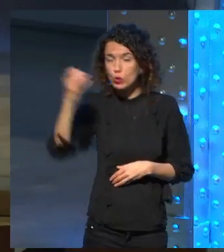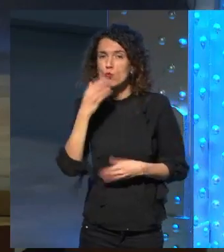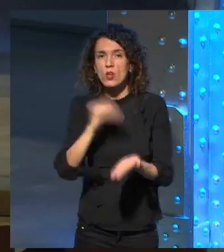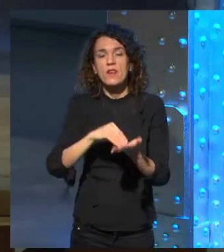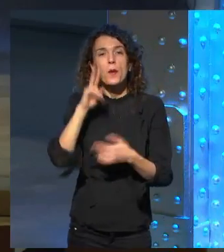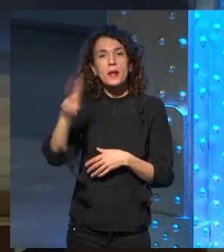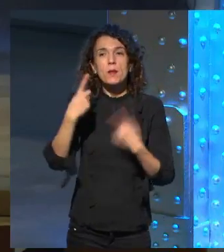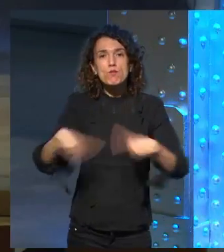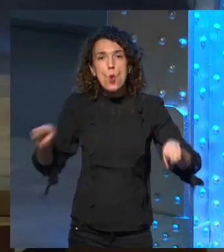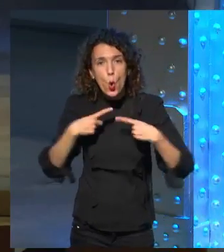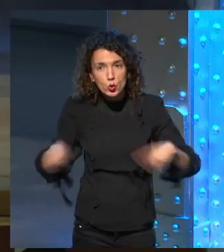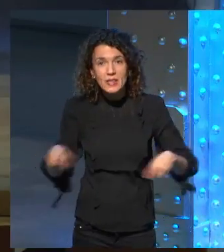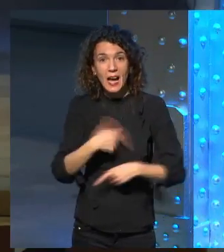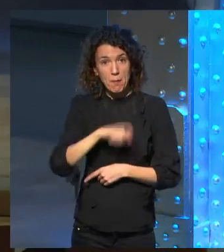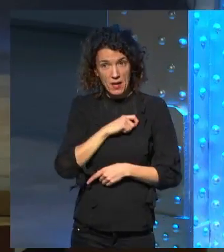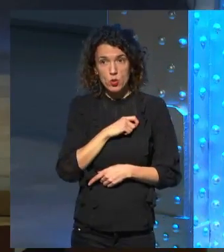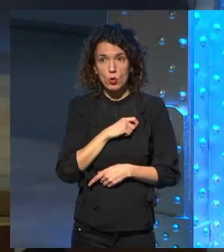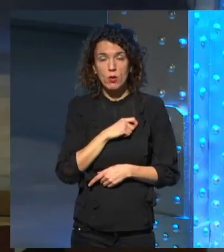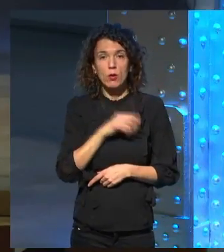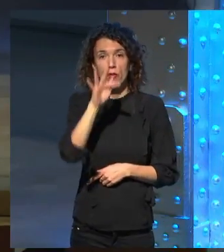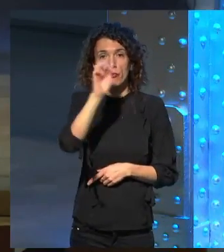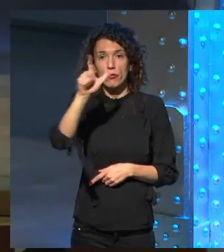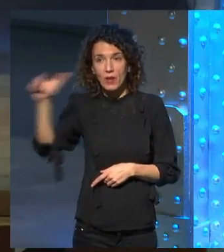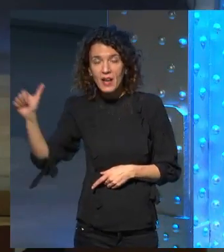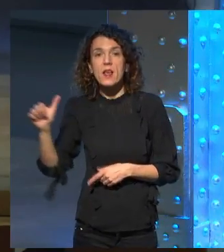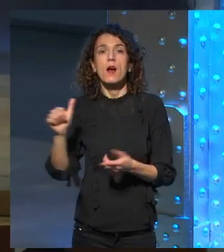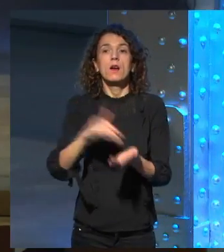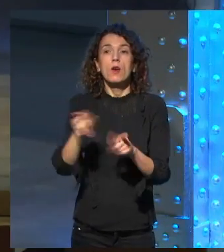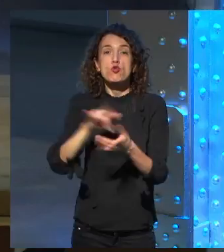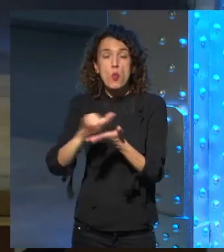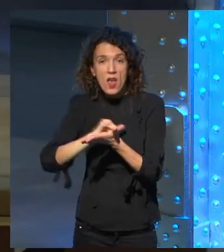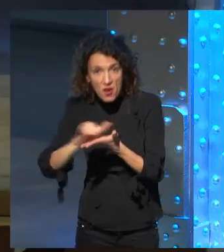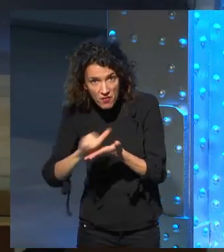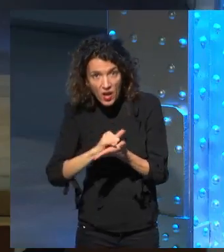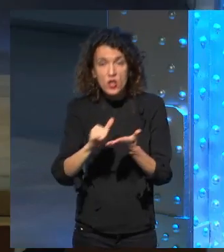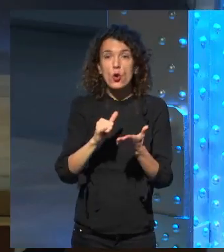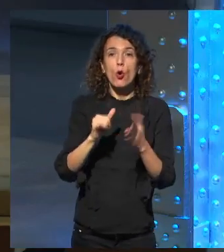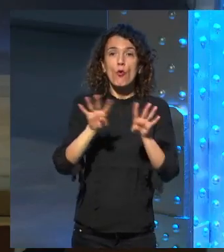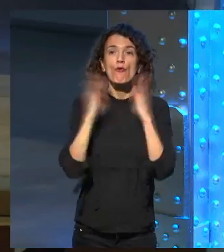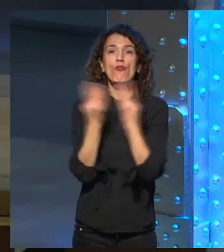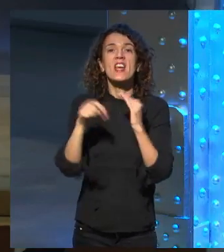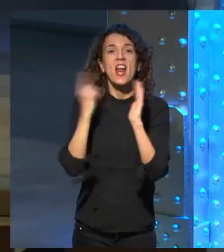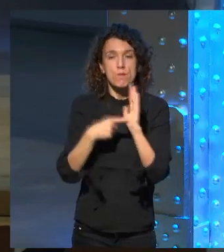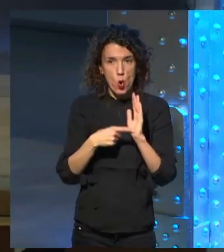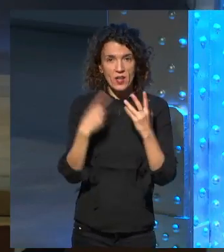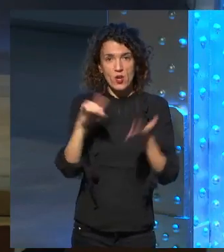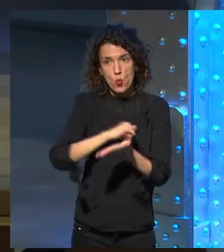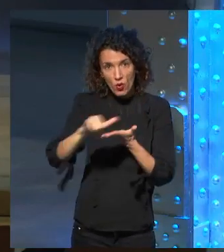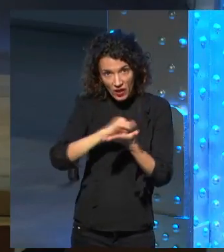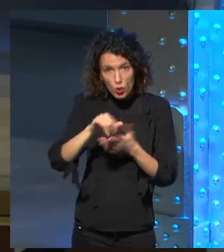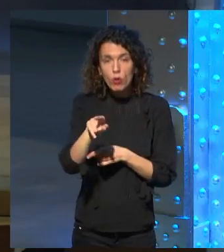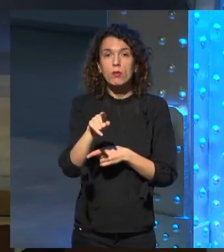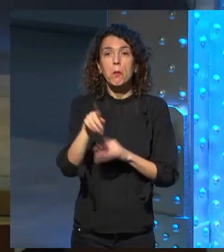muchas veces la música, la gran música española, si la Falla, si lo ponen en Nueva York, lo toca la Filarmónica de Nueva York, toca en